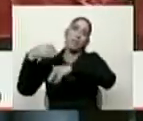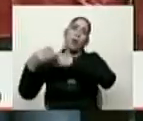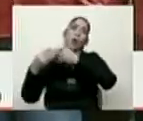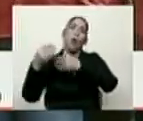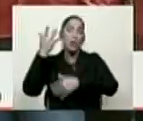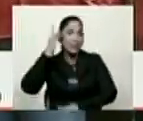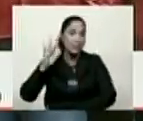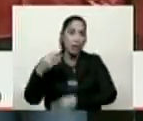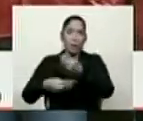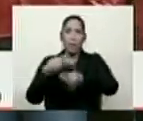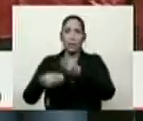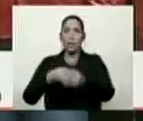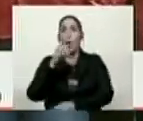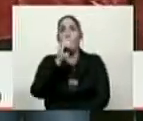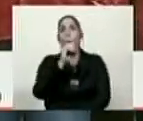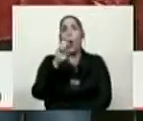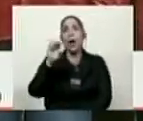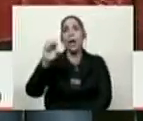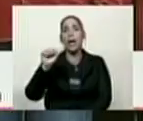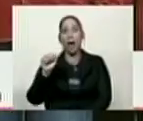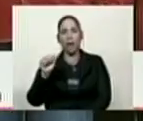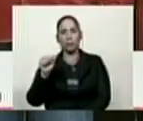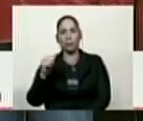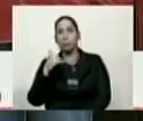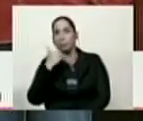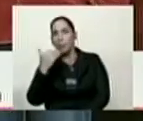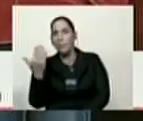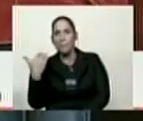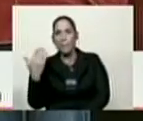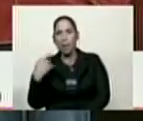en la OEA hace poco,